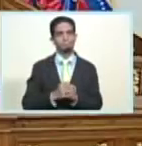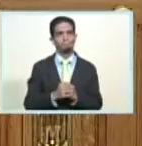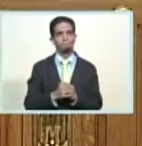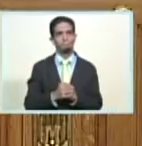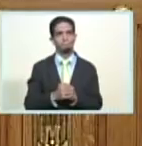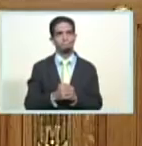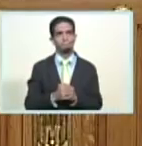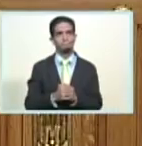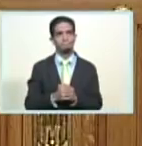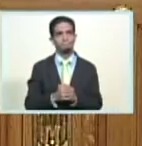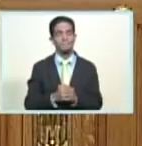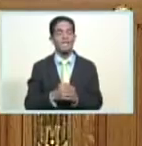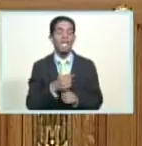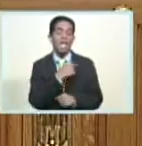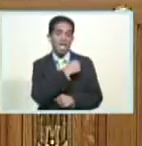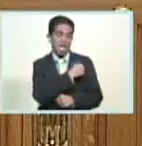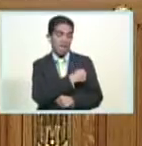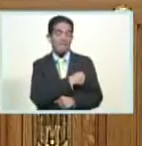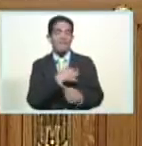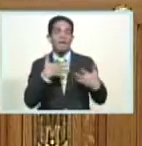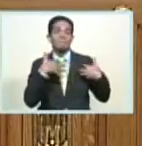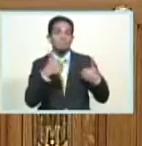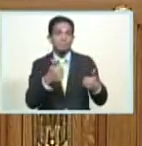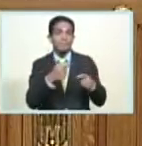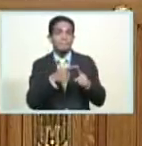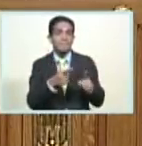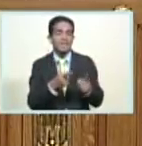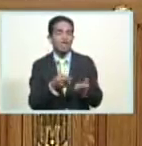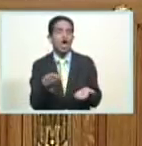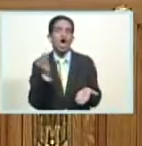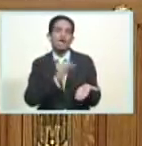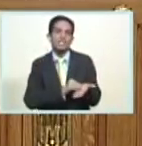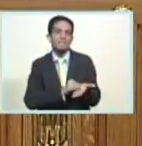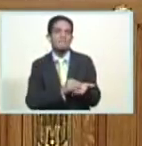Y las heridas a veces las sanamos, pero vuelven a supurar.